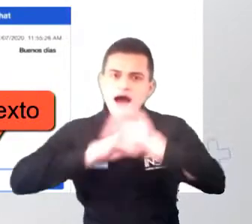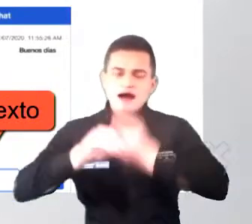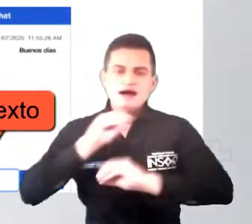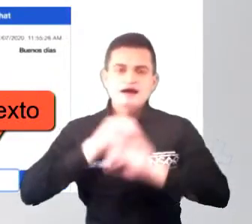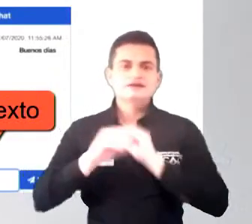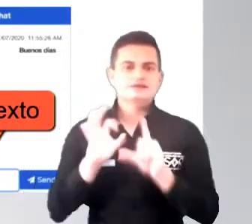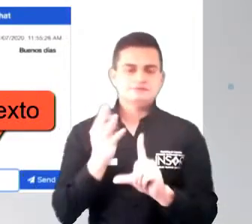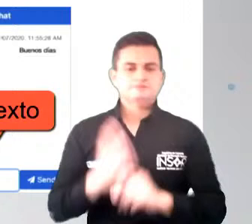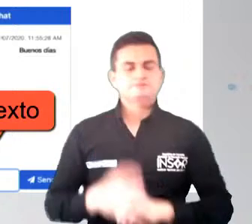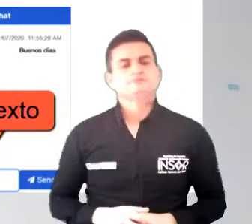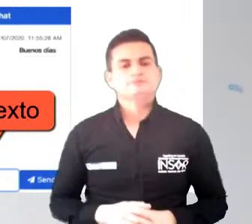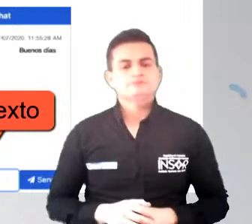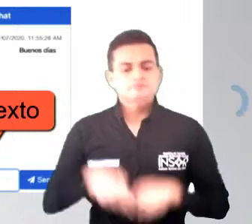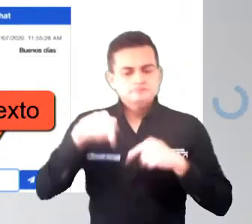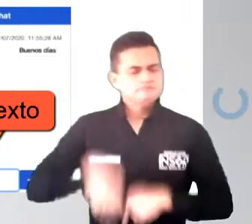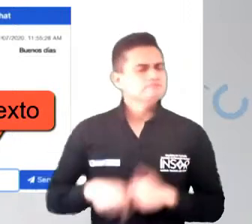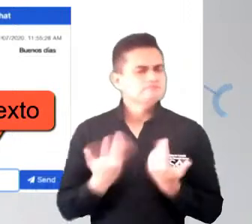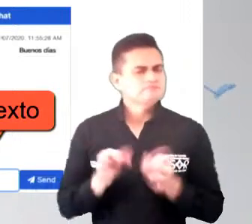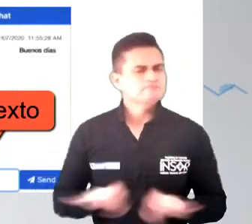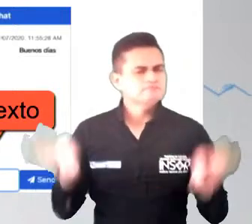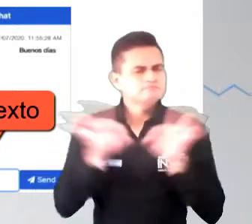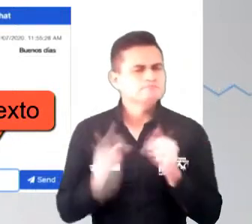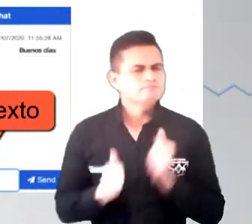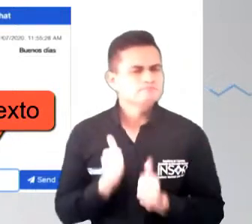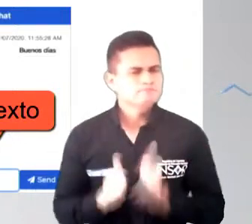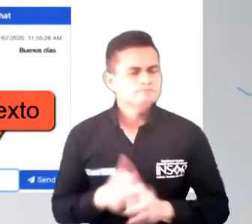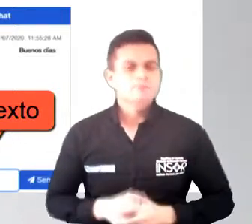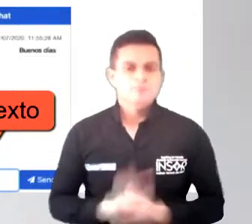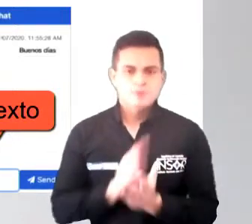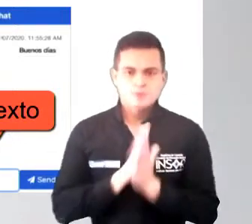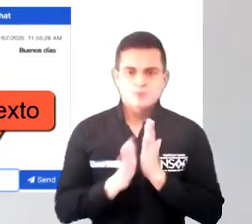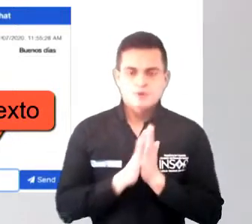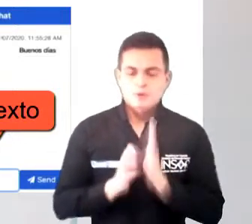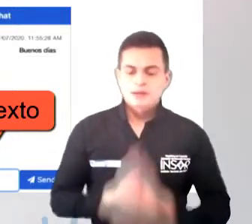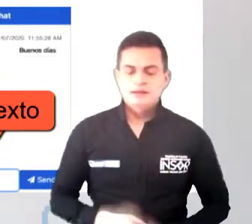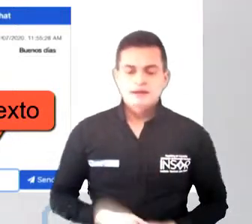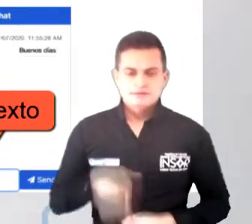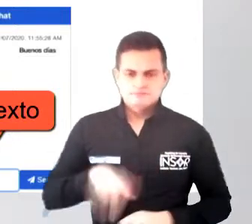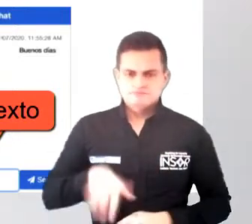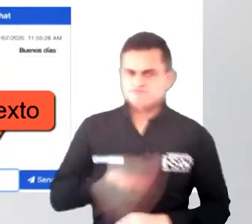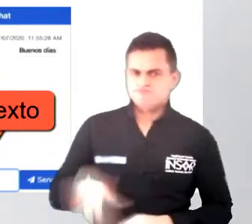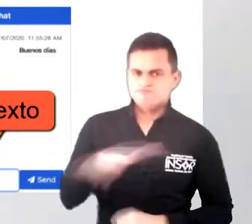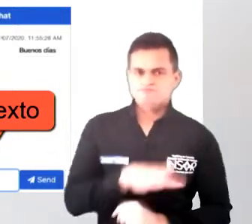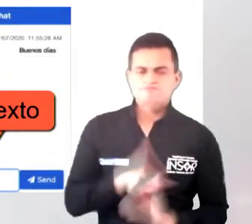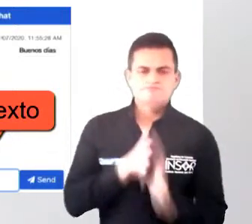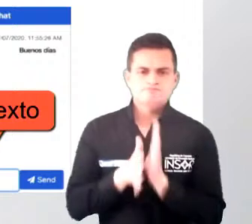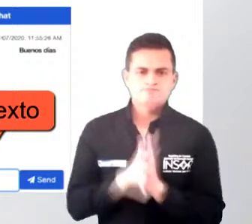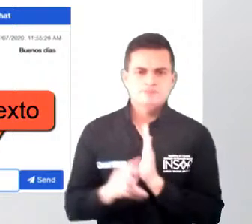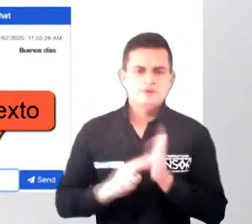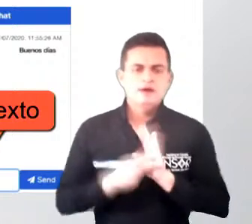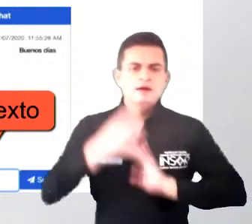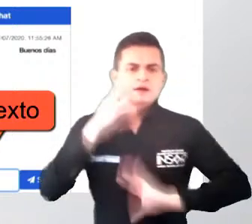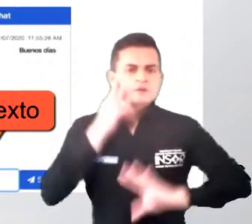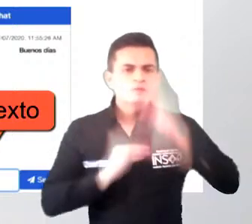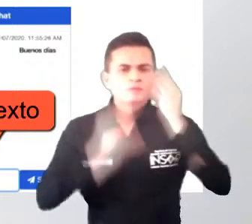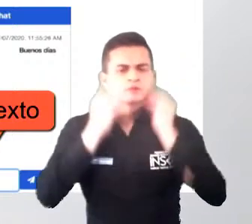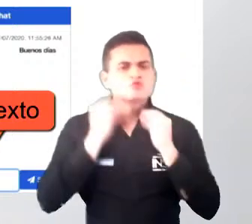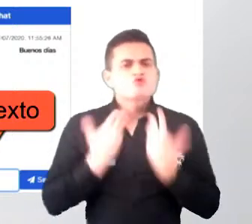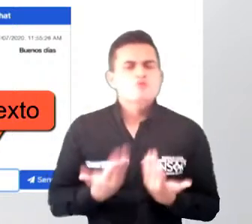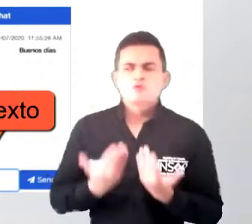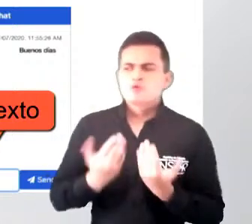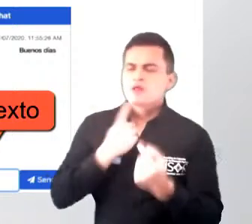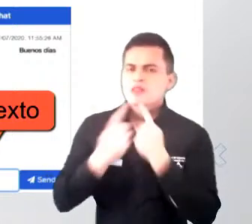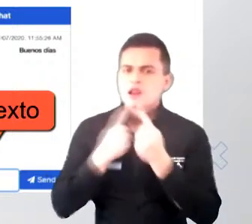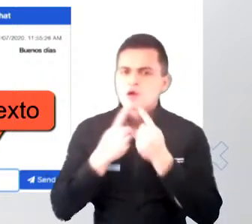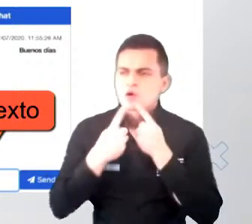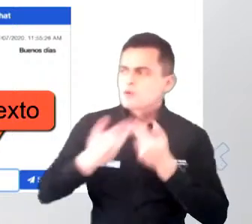sesión tiene que ver con que vamos a vivir experiencias de diálogo mediadas